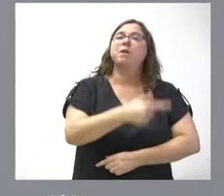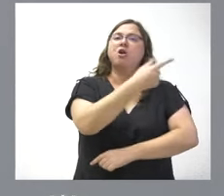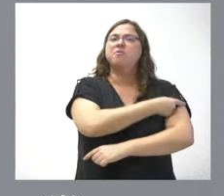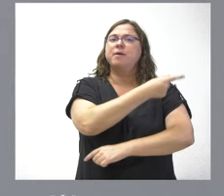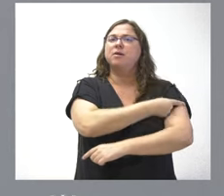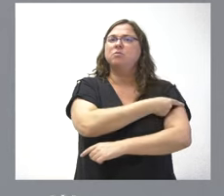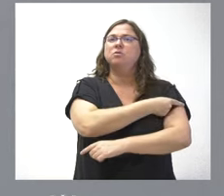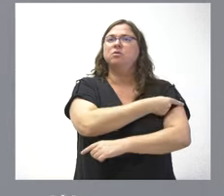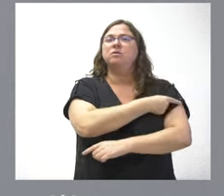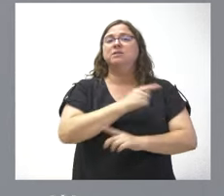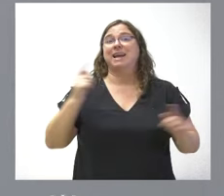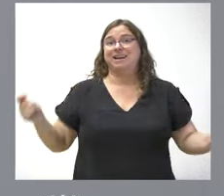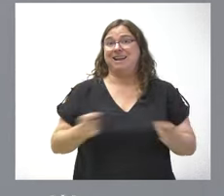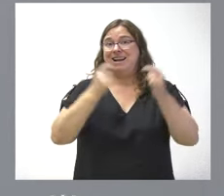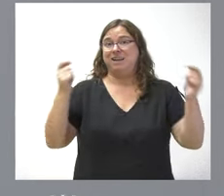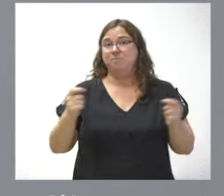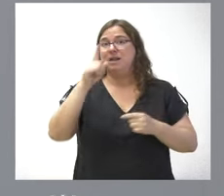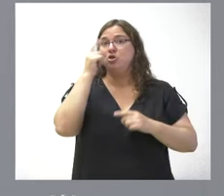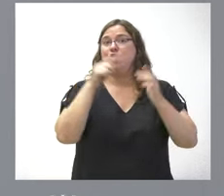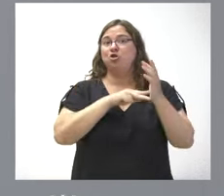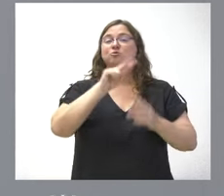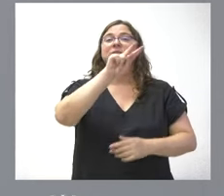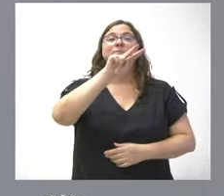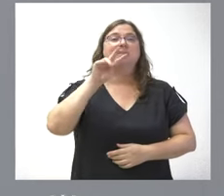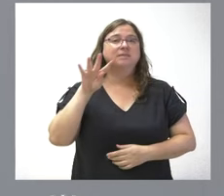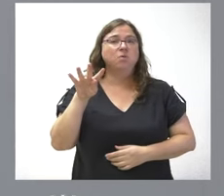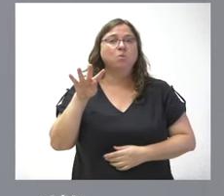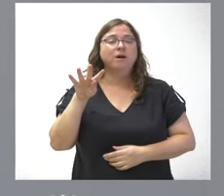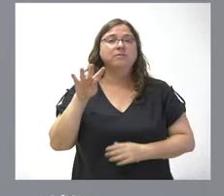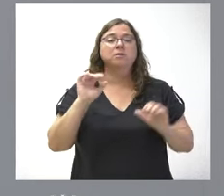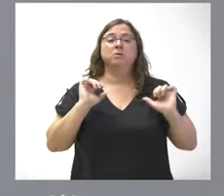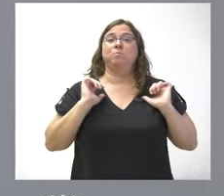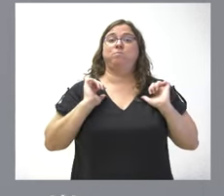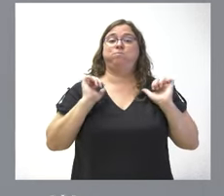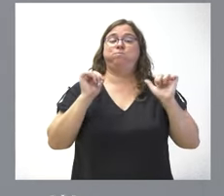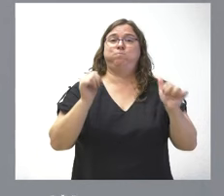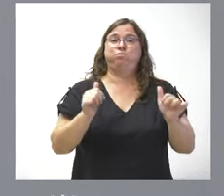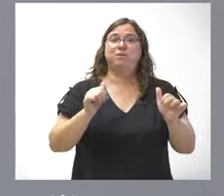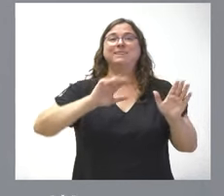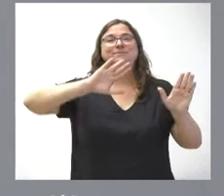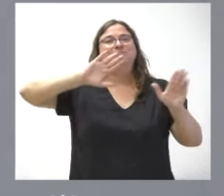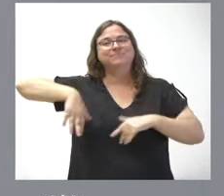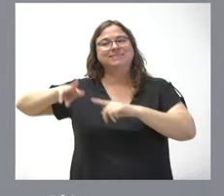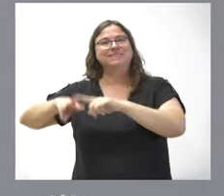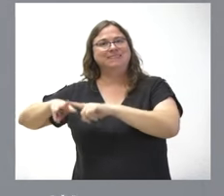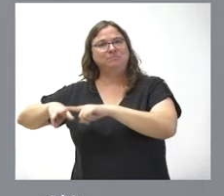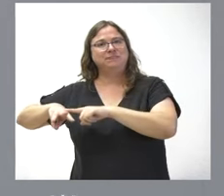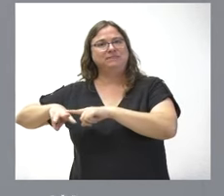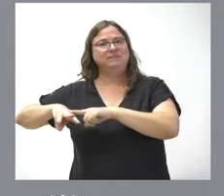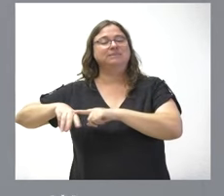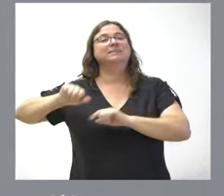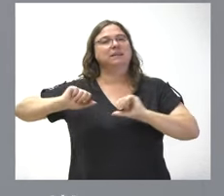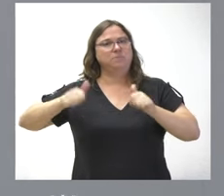seán esta campaña de la gripe del año 2024 y cuyo se prevé que comience el último trimestre del presente